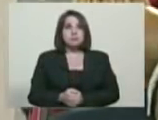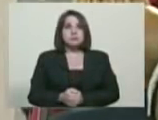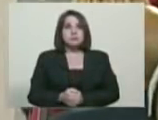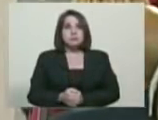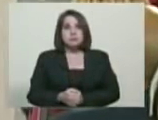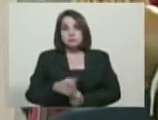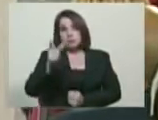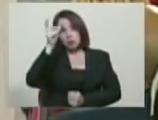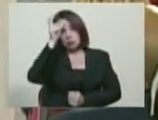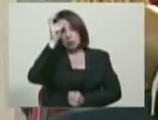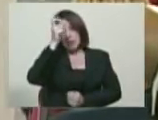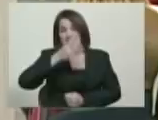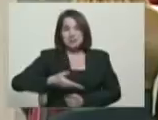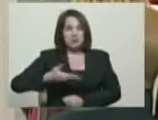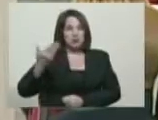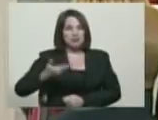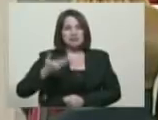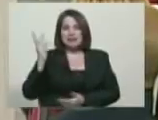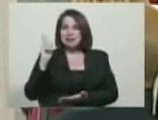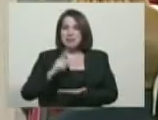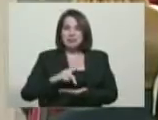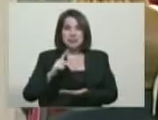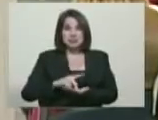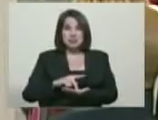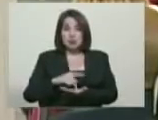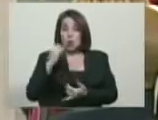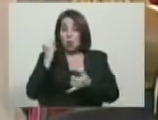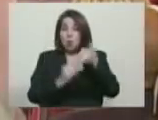Turquía ha jugado un papel fundamental en los últimos 1000 años.